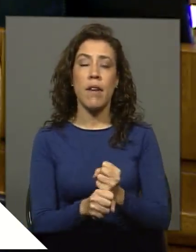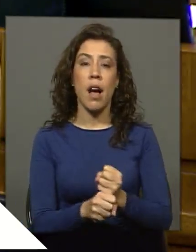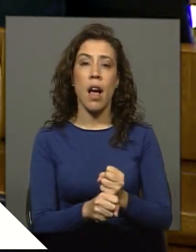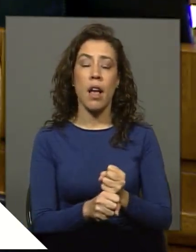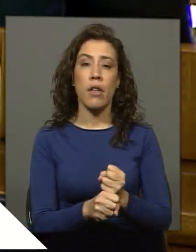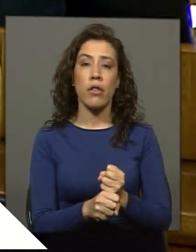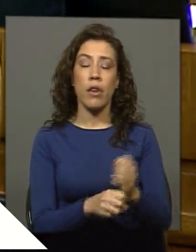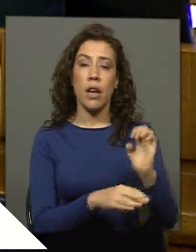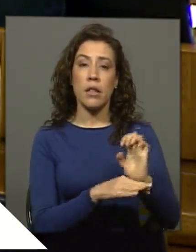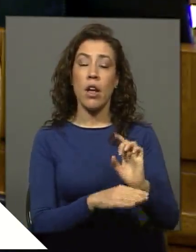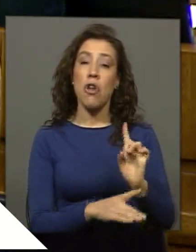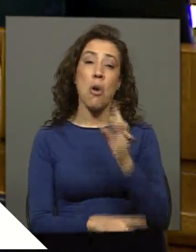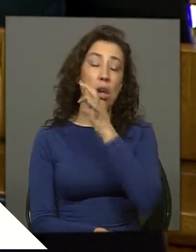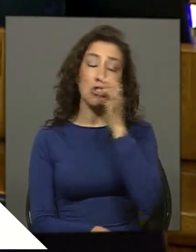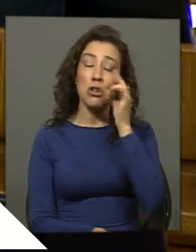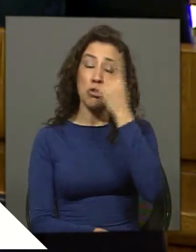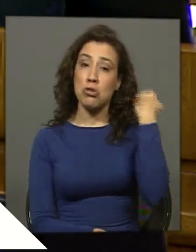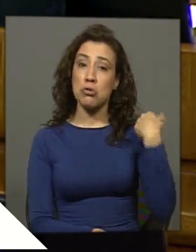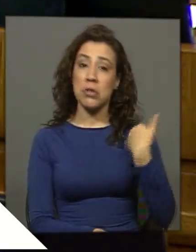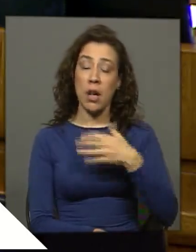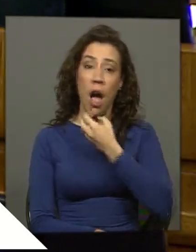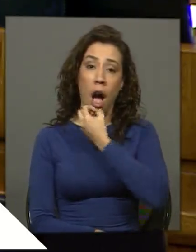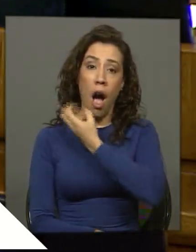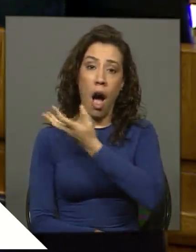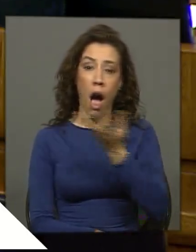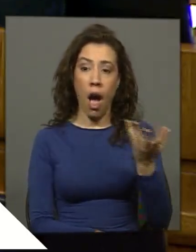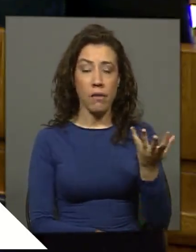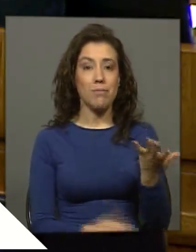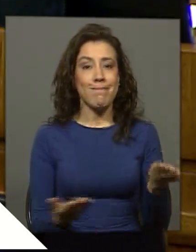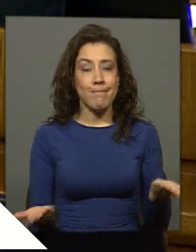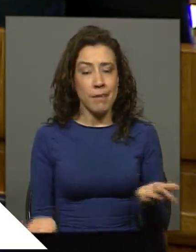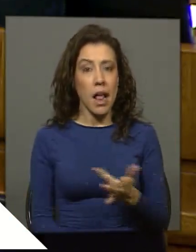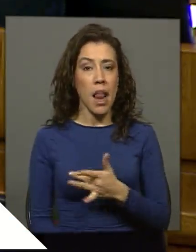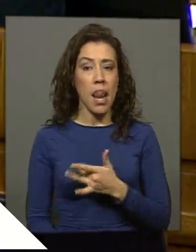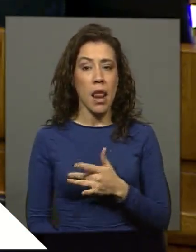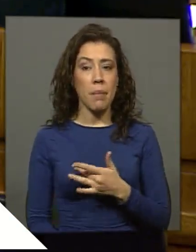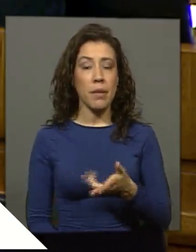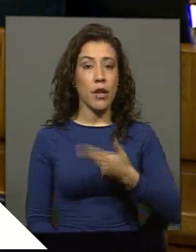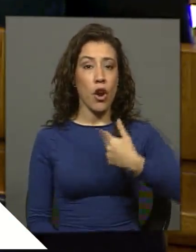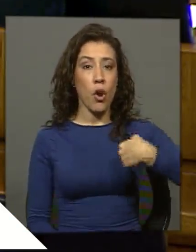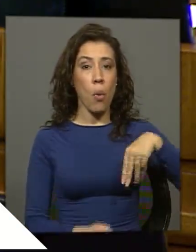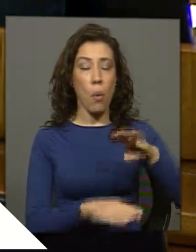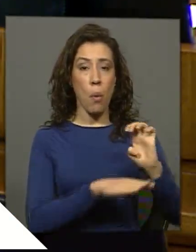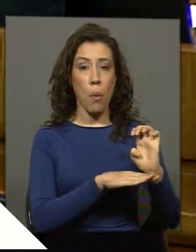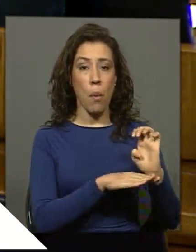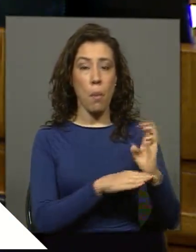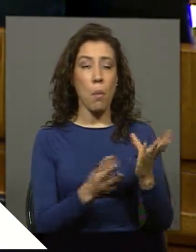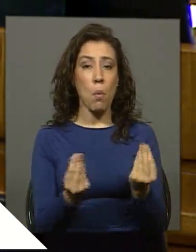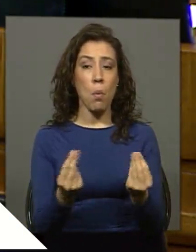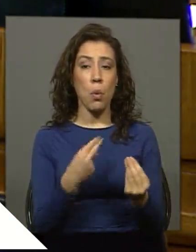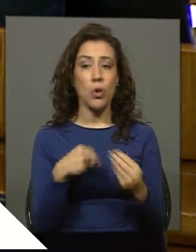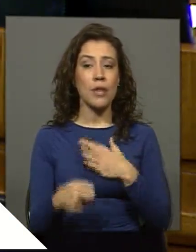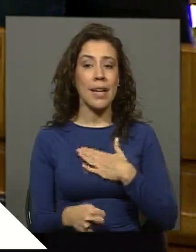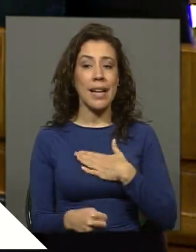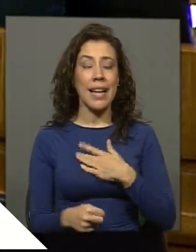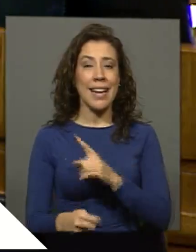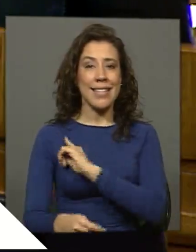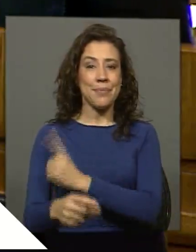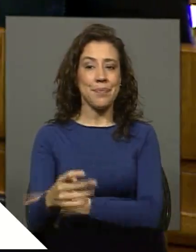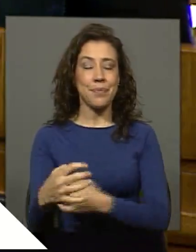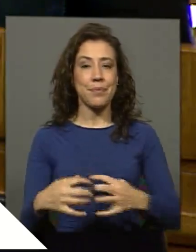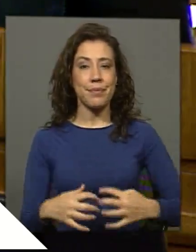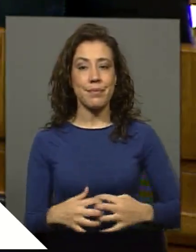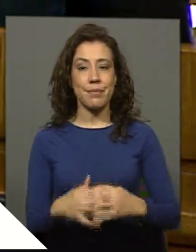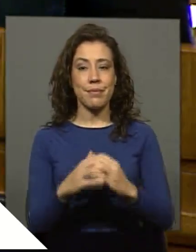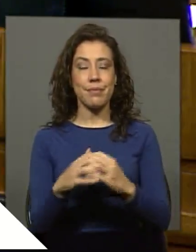secreto para nadie y todos lo hemos dicho en algún momento cierto que lamentablemente nuestro Estado que muchos de nosotros quisiéramos fortalecer